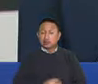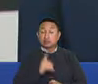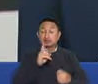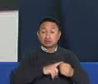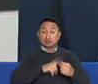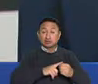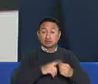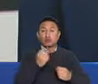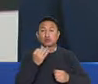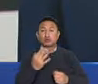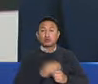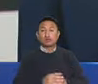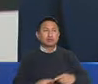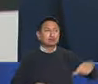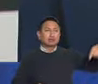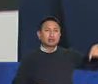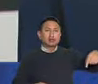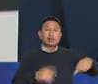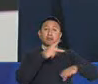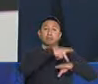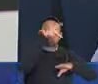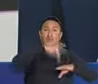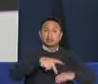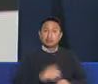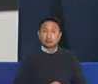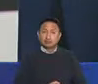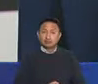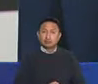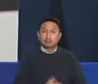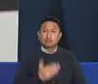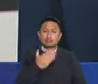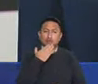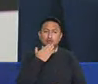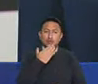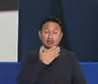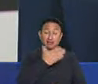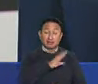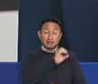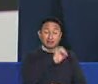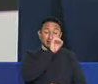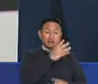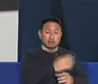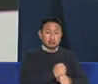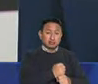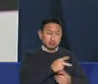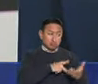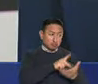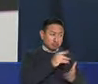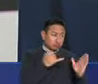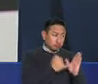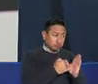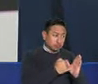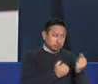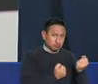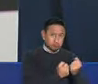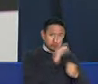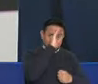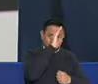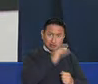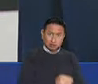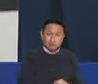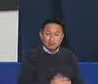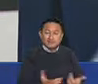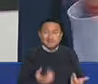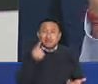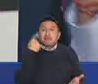Quito, cuántos efectivos policiales están en Pichincha, cómo esa tasa de seguridad contribuye a que la policía funcione, porque de nada